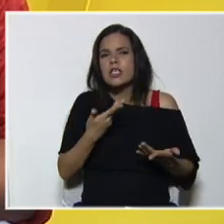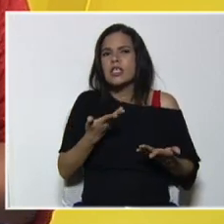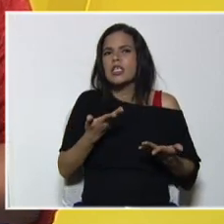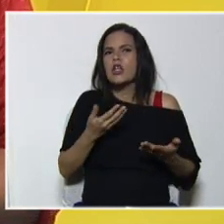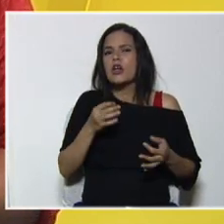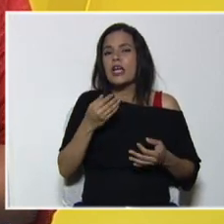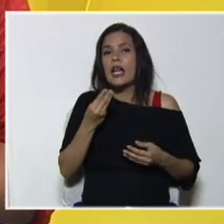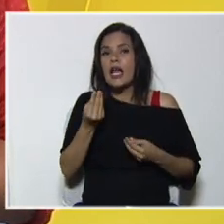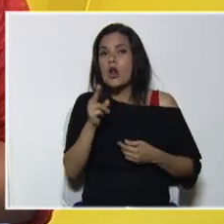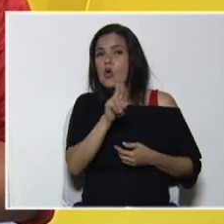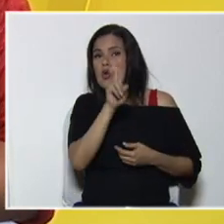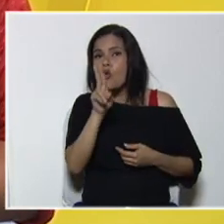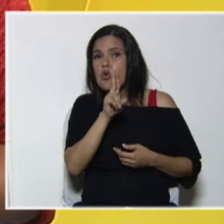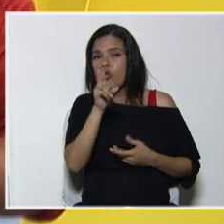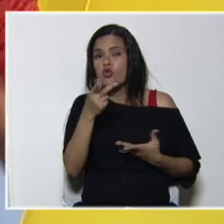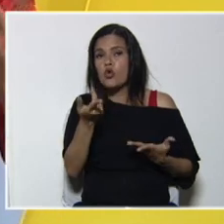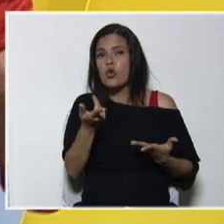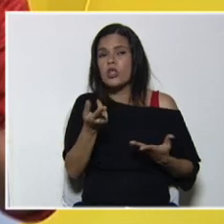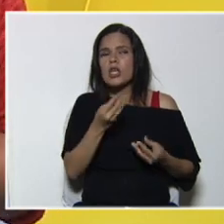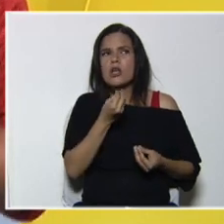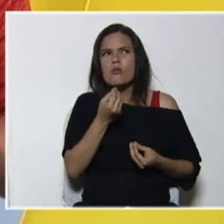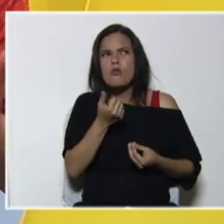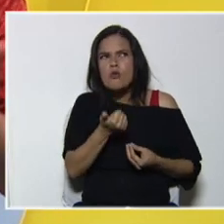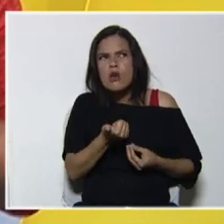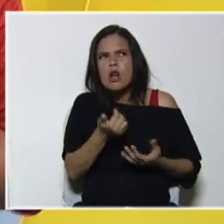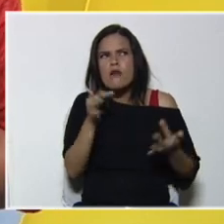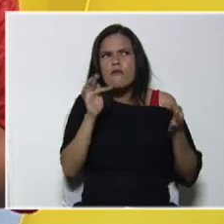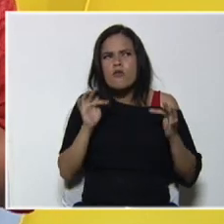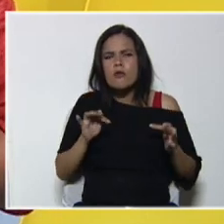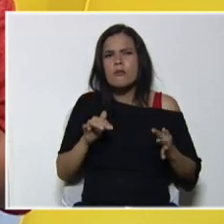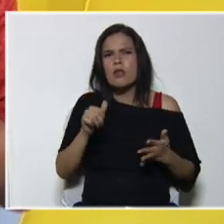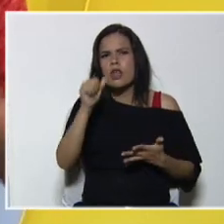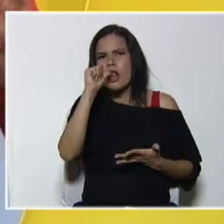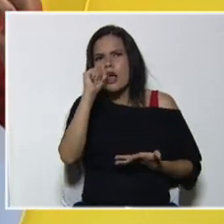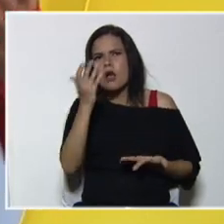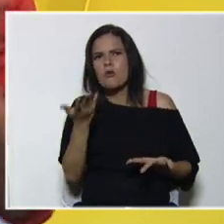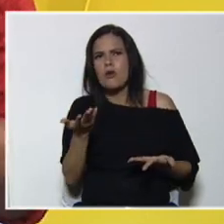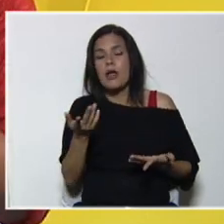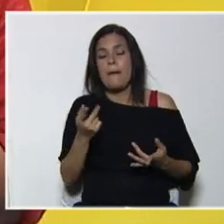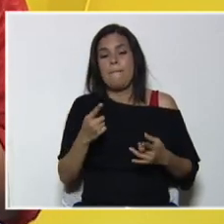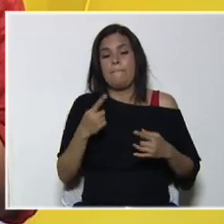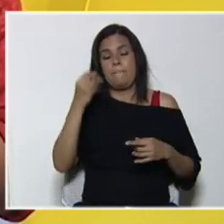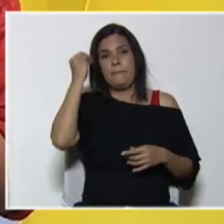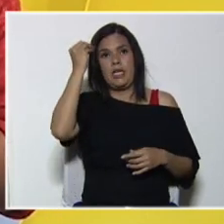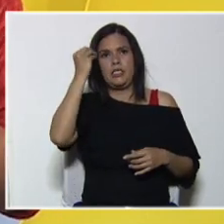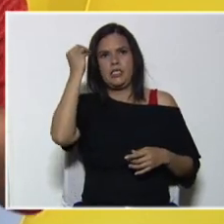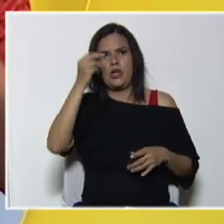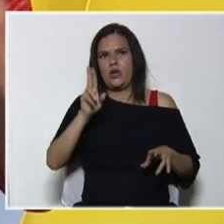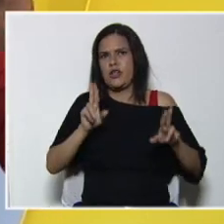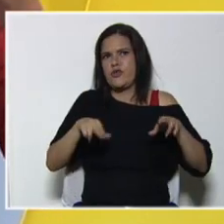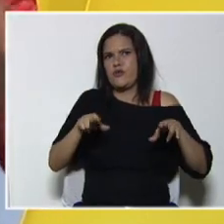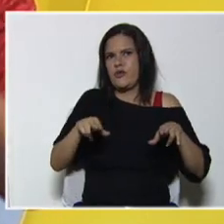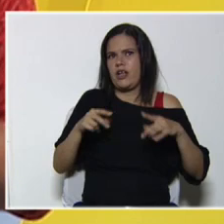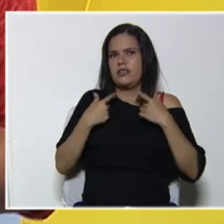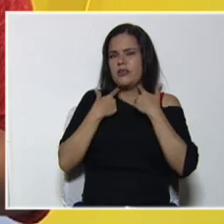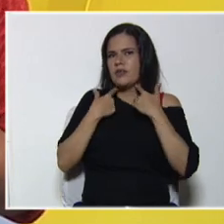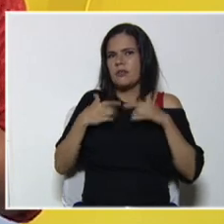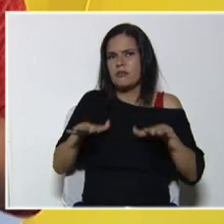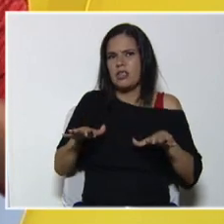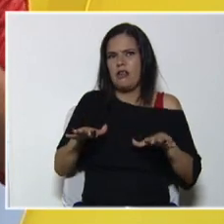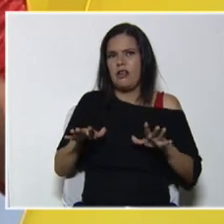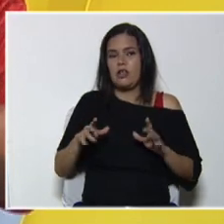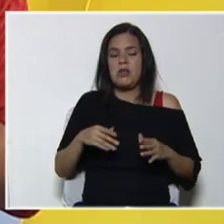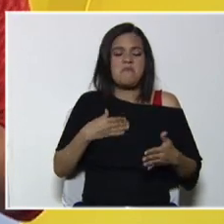era el uso de este vital líquido y pensaban que iba a ser infinito para toda la vida. Entonces lo gastaban